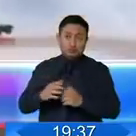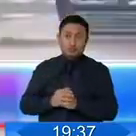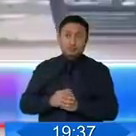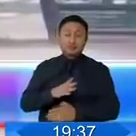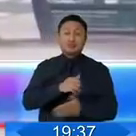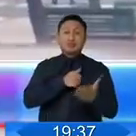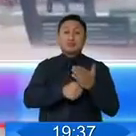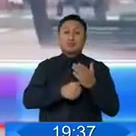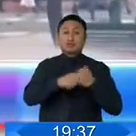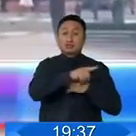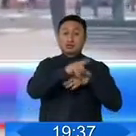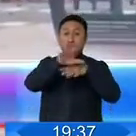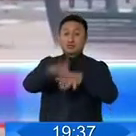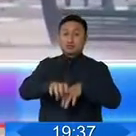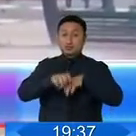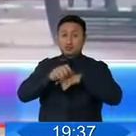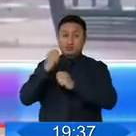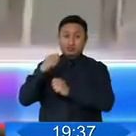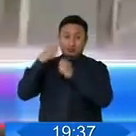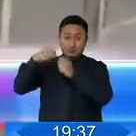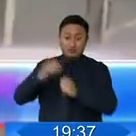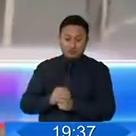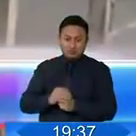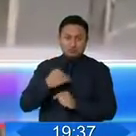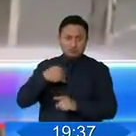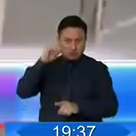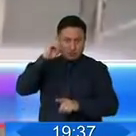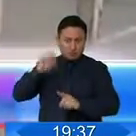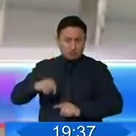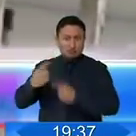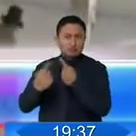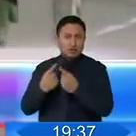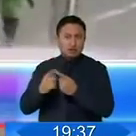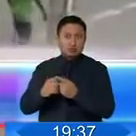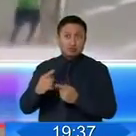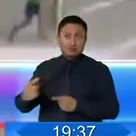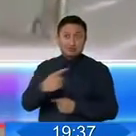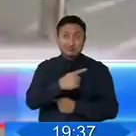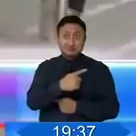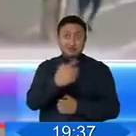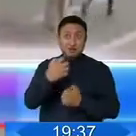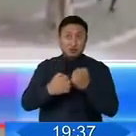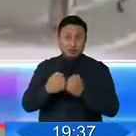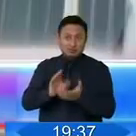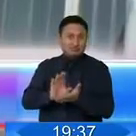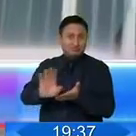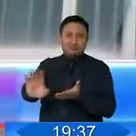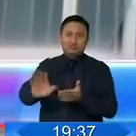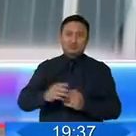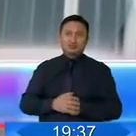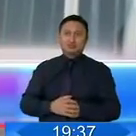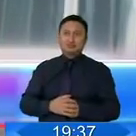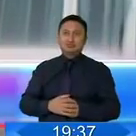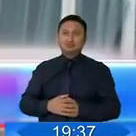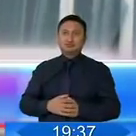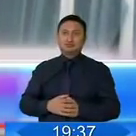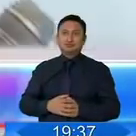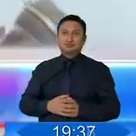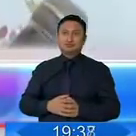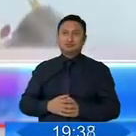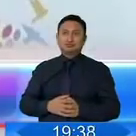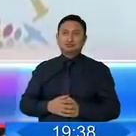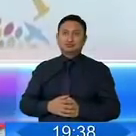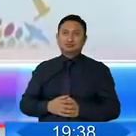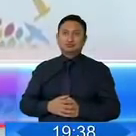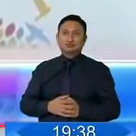de Acuacultura y Pesca ratifica su voluntad de diálogo y repudia cualquier tipo de hechos violentos. Rechazamos